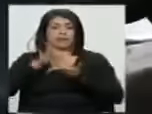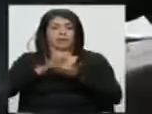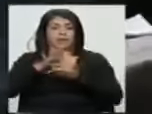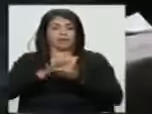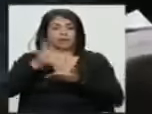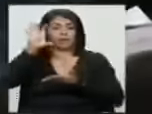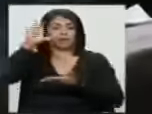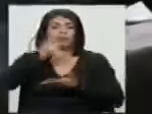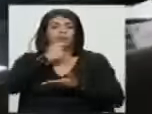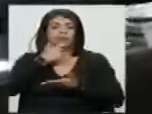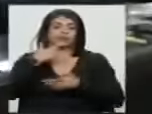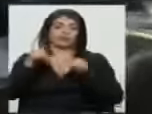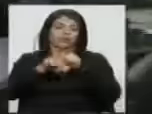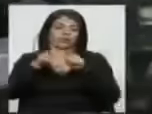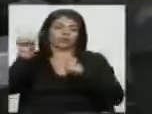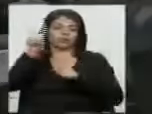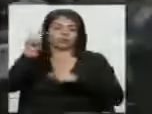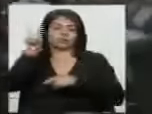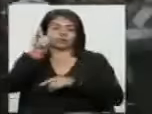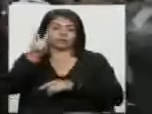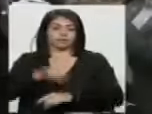hermoso como lo es Venezuela?